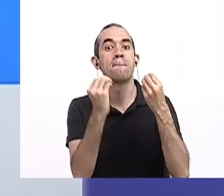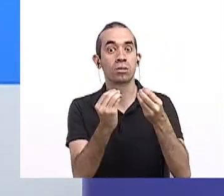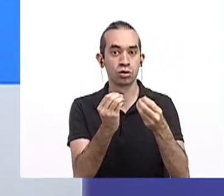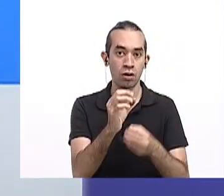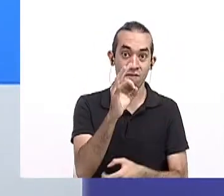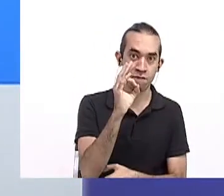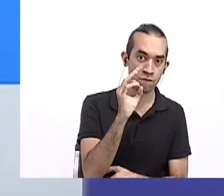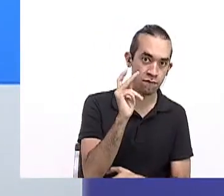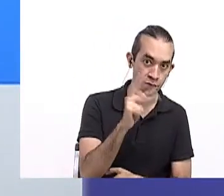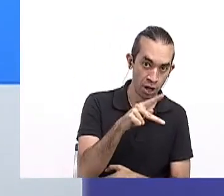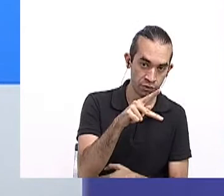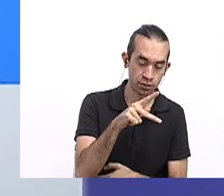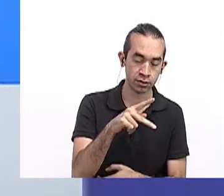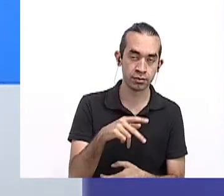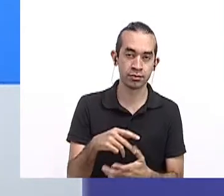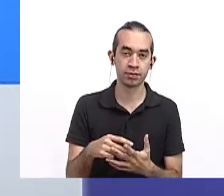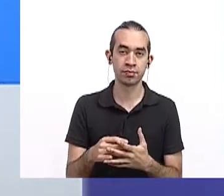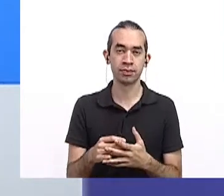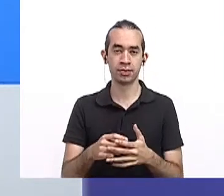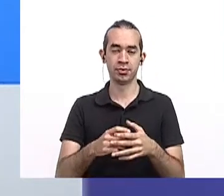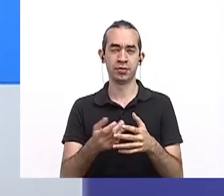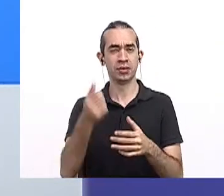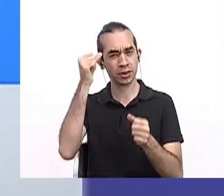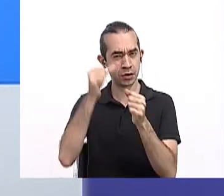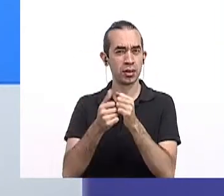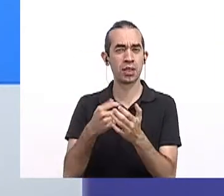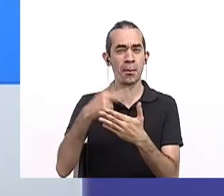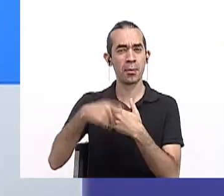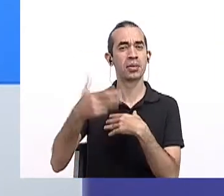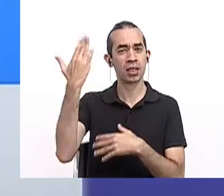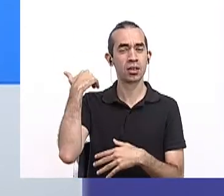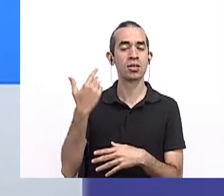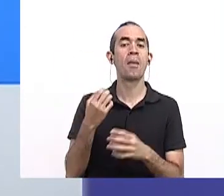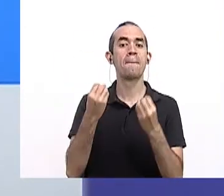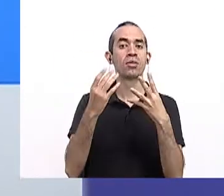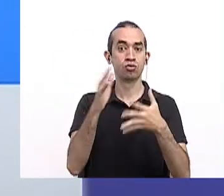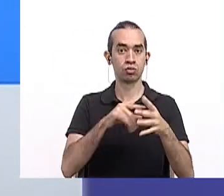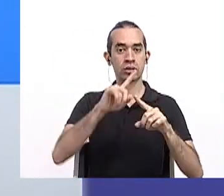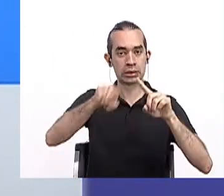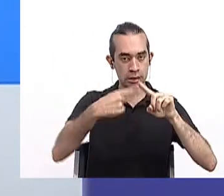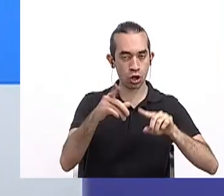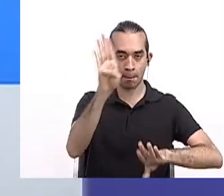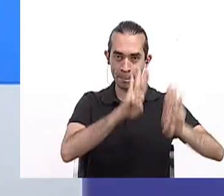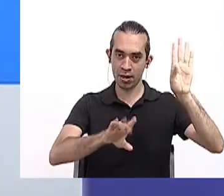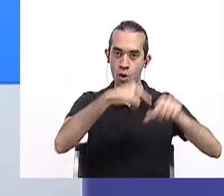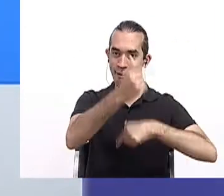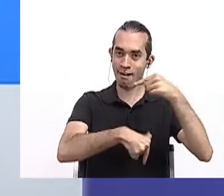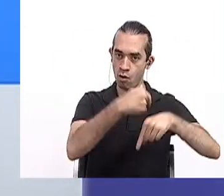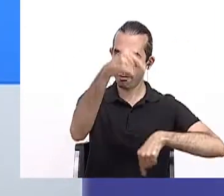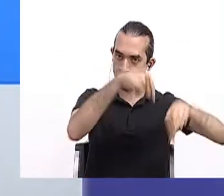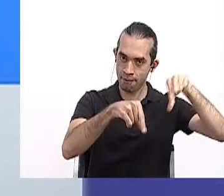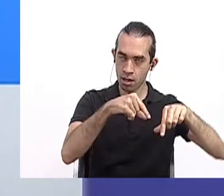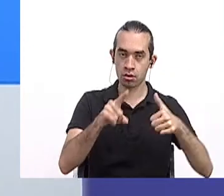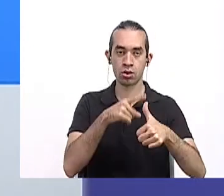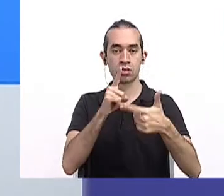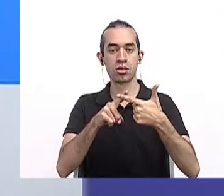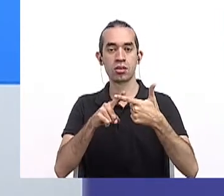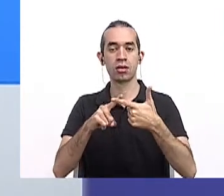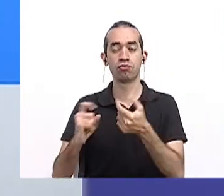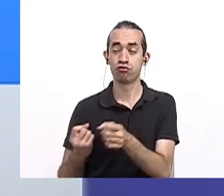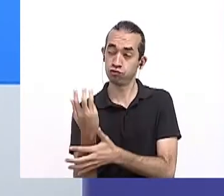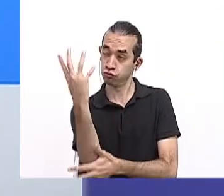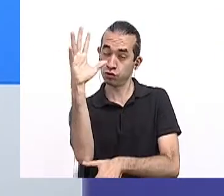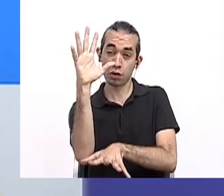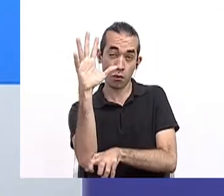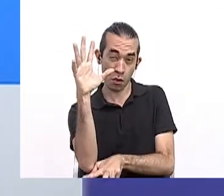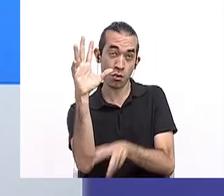anteriores estudiamos un poco los ciclos biogeoquímicos la fotosíntesis la respiración celular en el ciclo